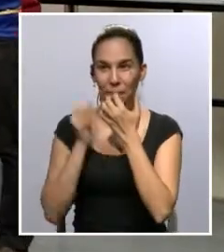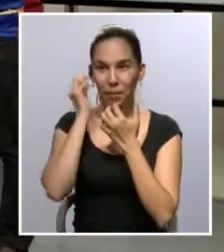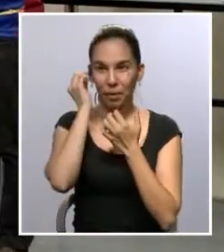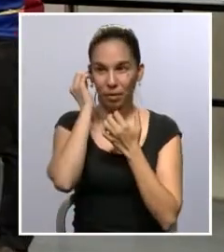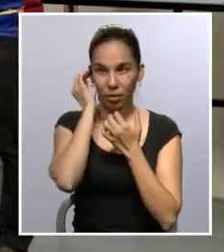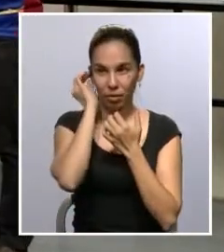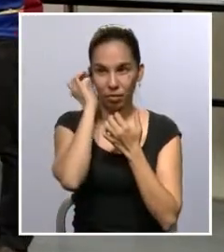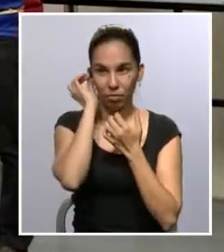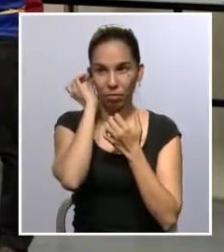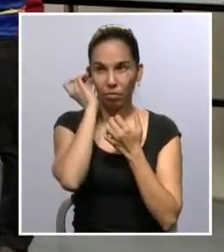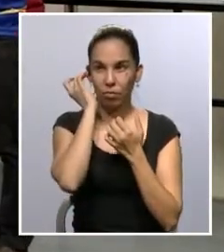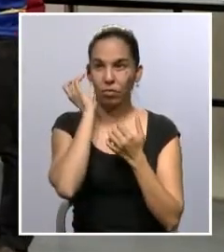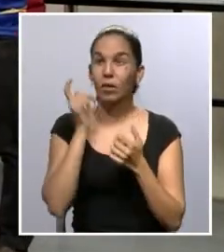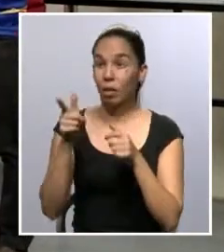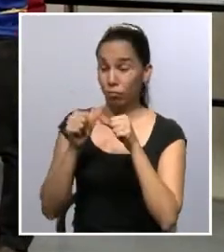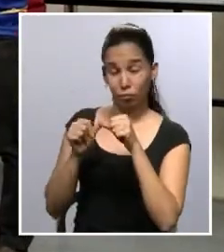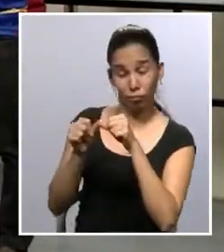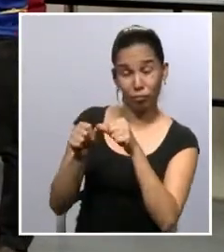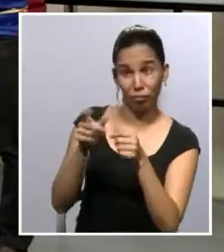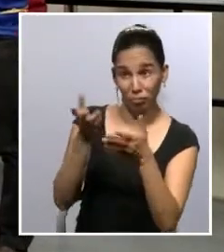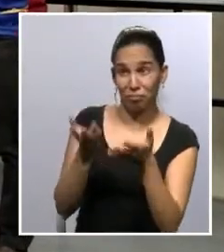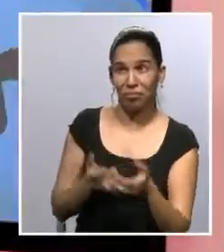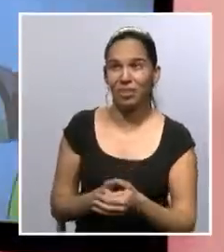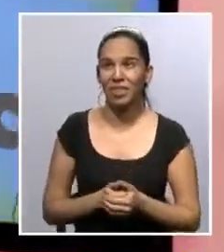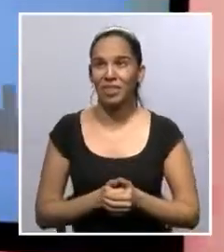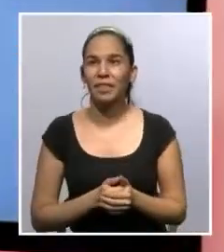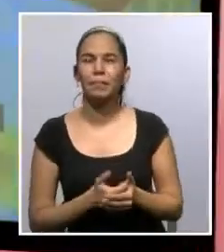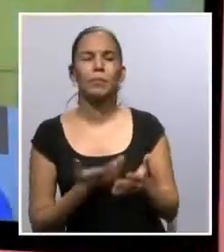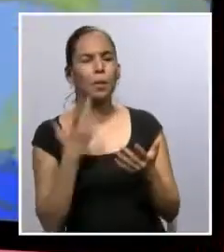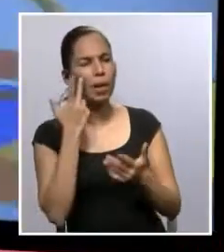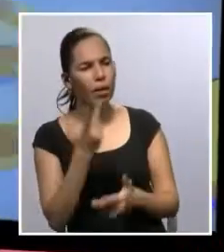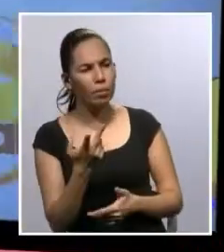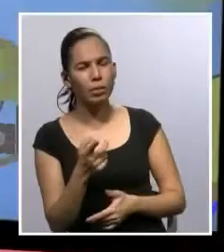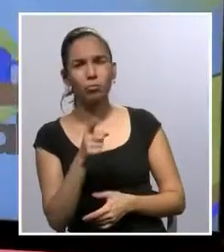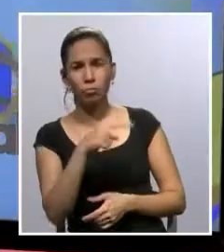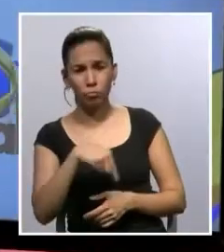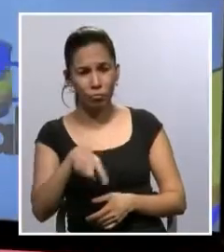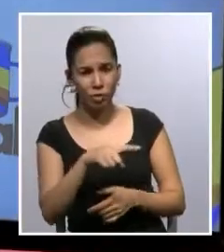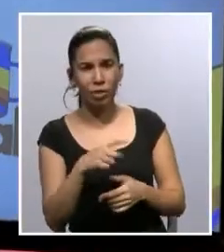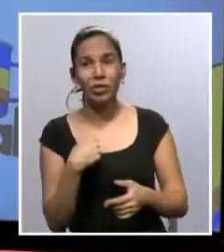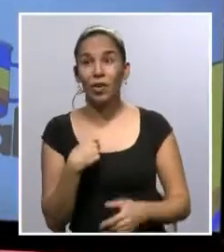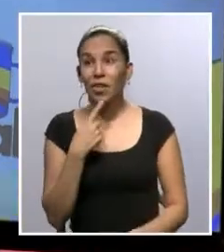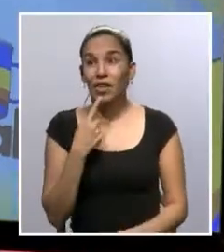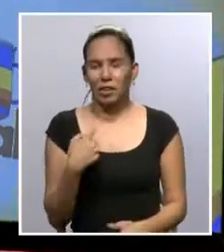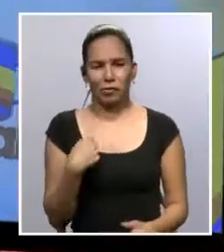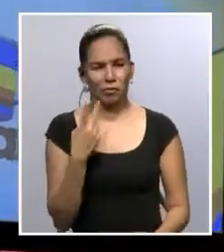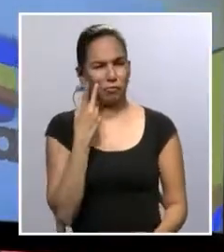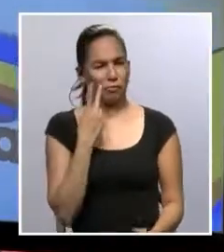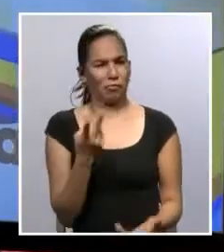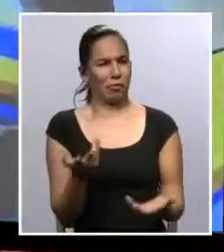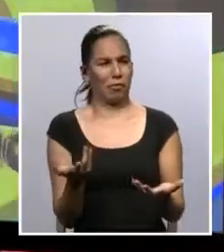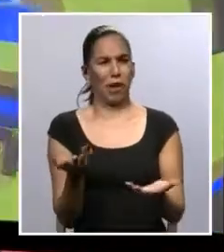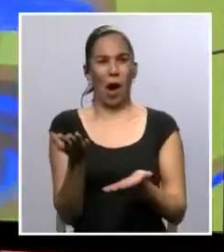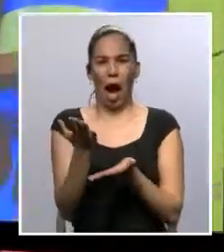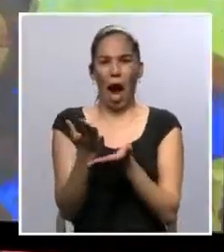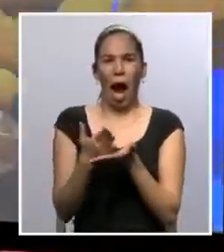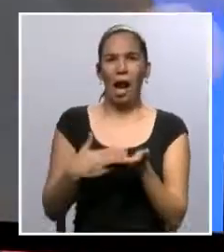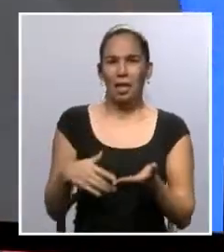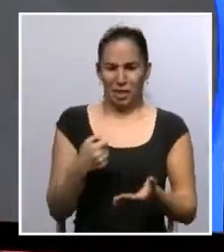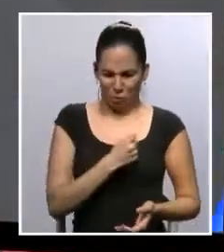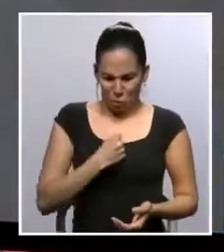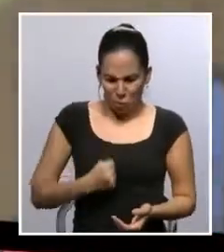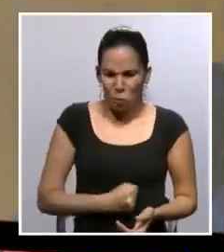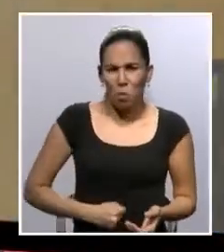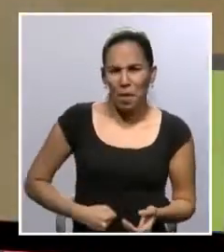Perdón, sí, adelante, continúe usted. Bueno, esto, como yo le dije, no veo que haya alguien en el mundo haciéndole